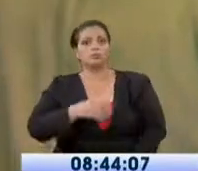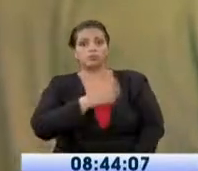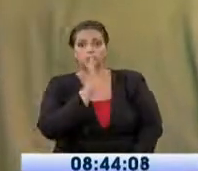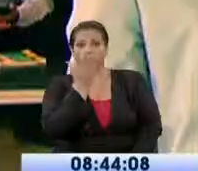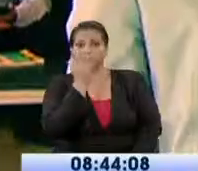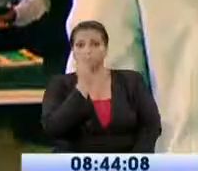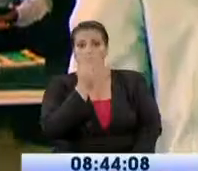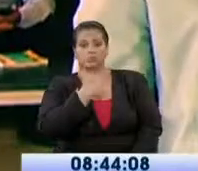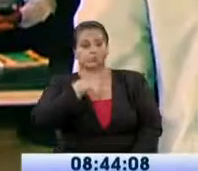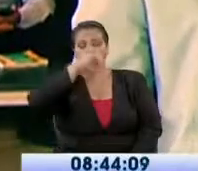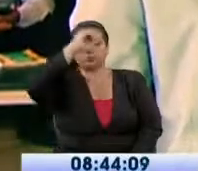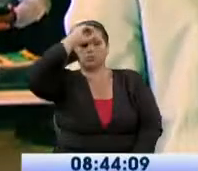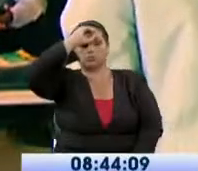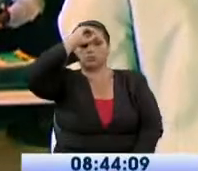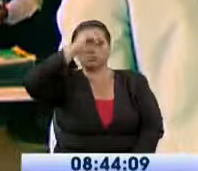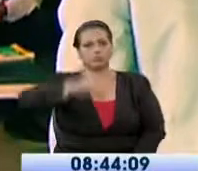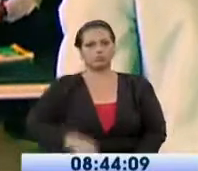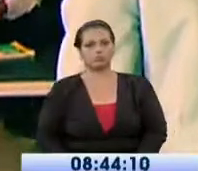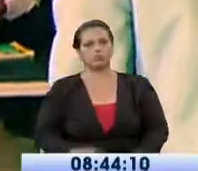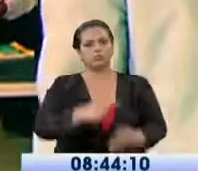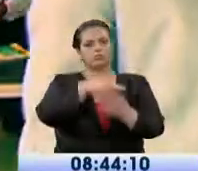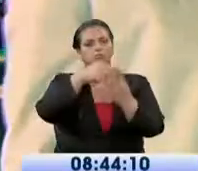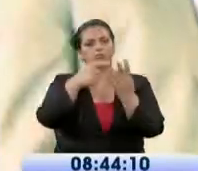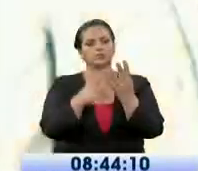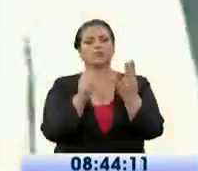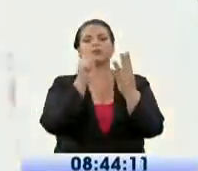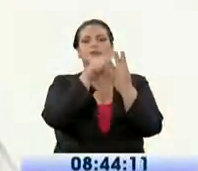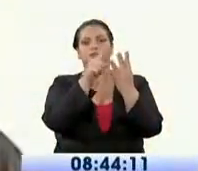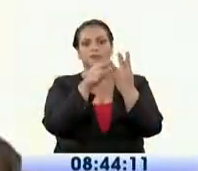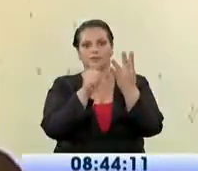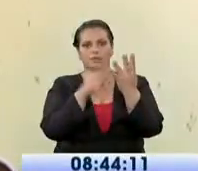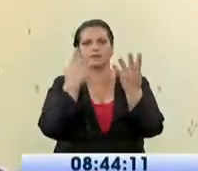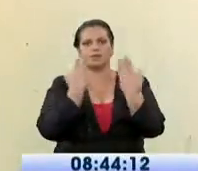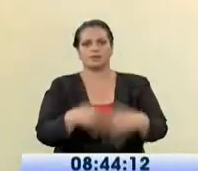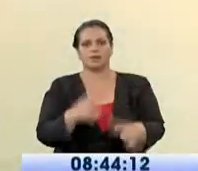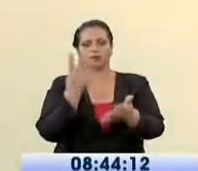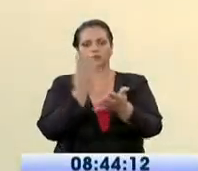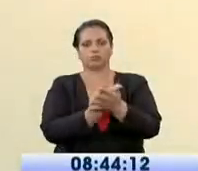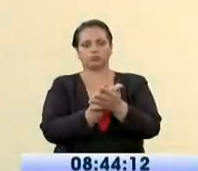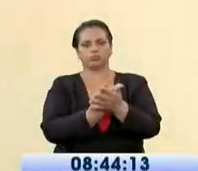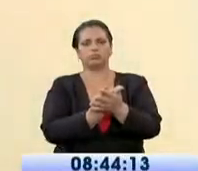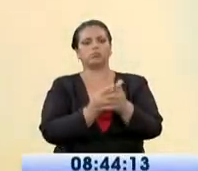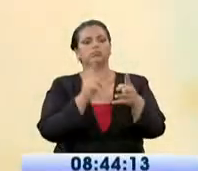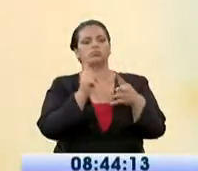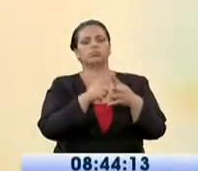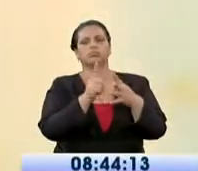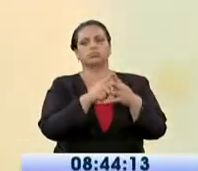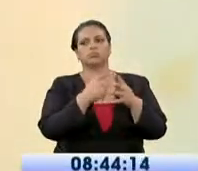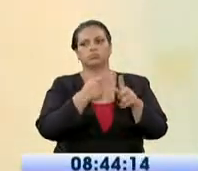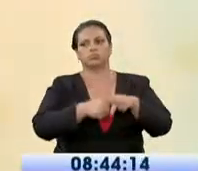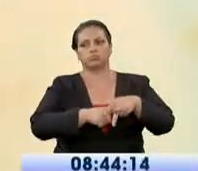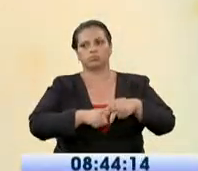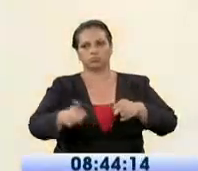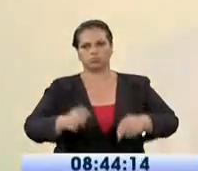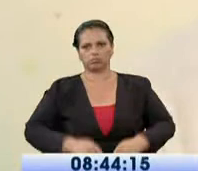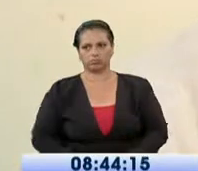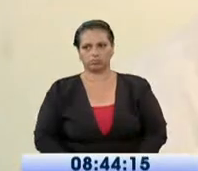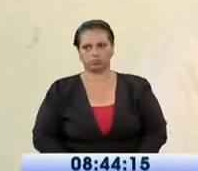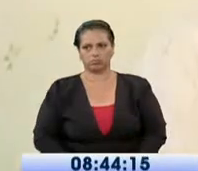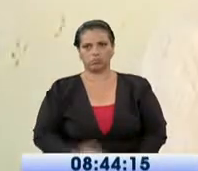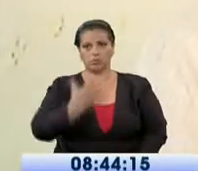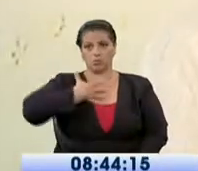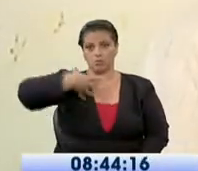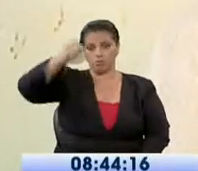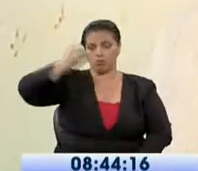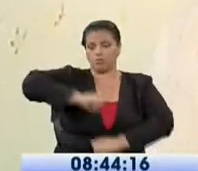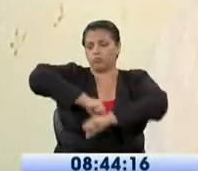prisión preventiva y el otro no ha vuelto al cuartel. ¿Qué miedo tiene usted? Es que yo salgo a las 4 de la mañana a reciclar